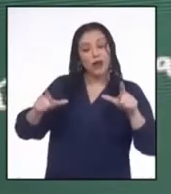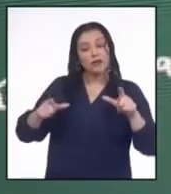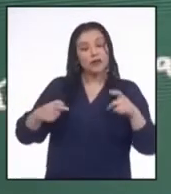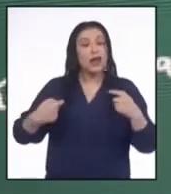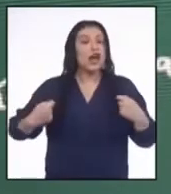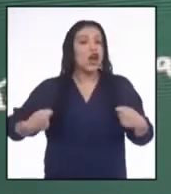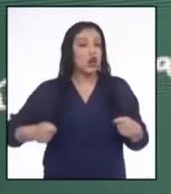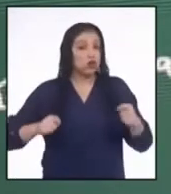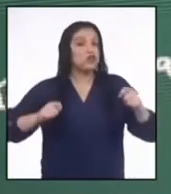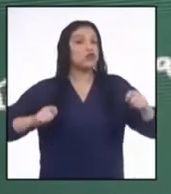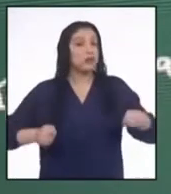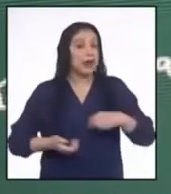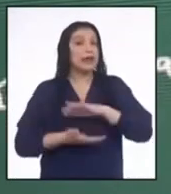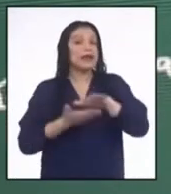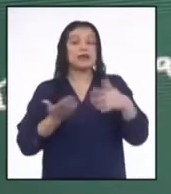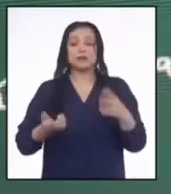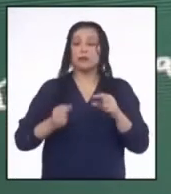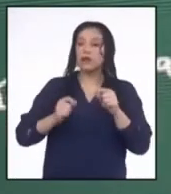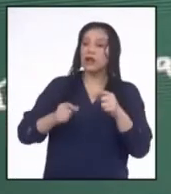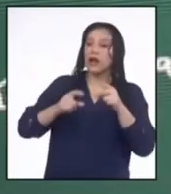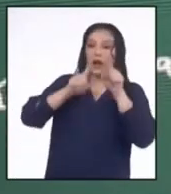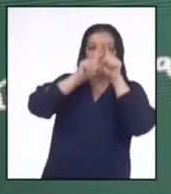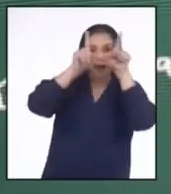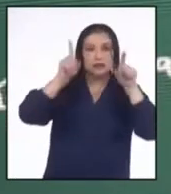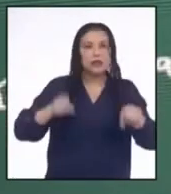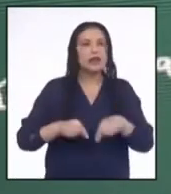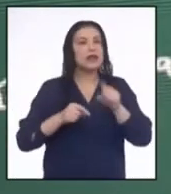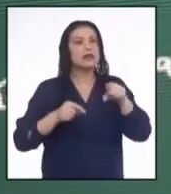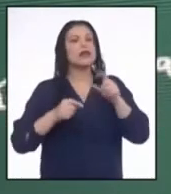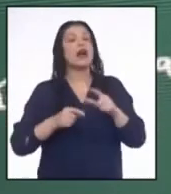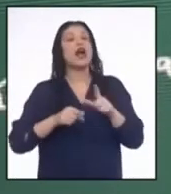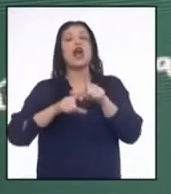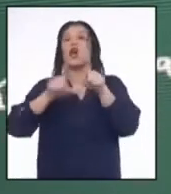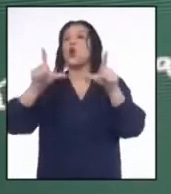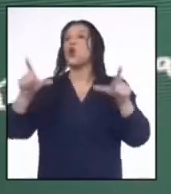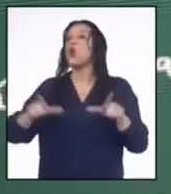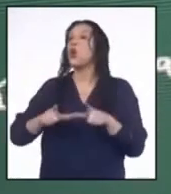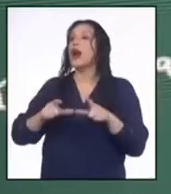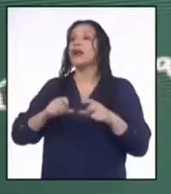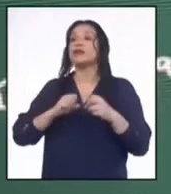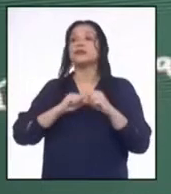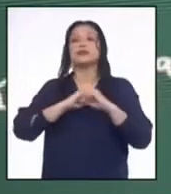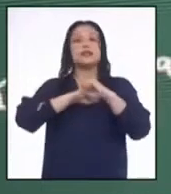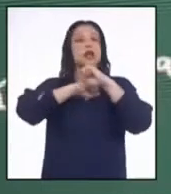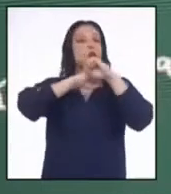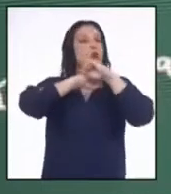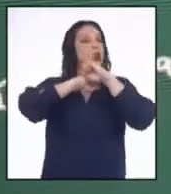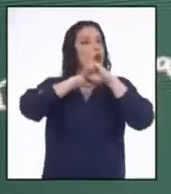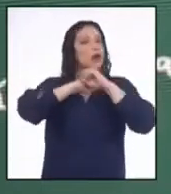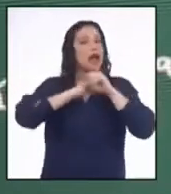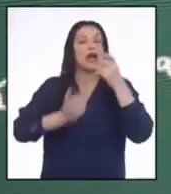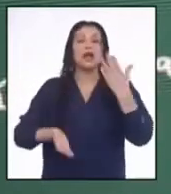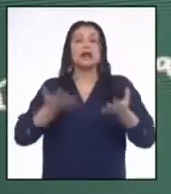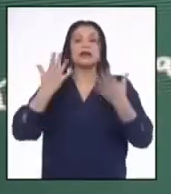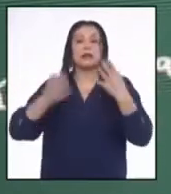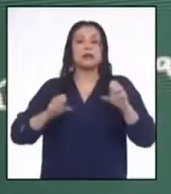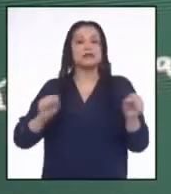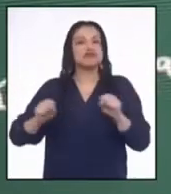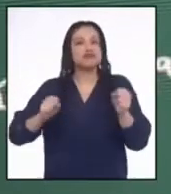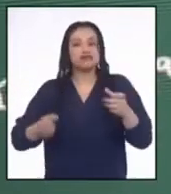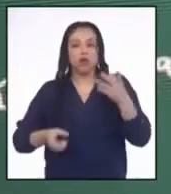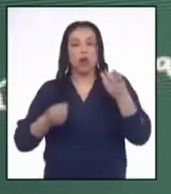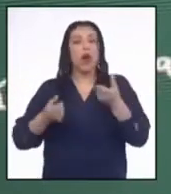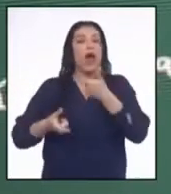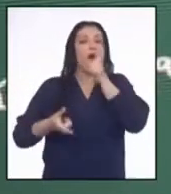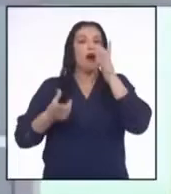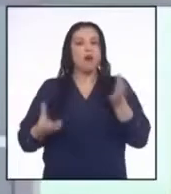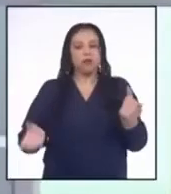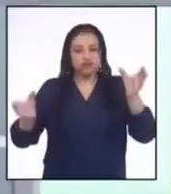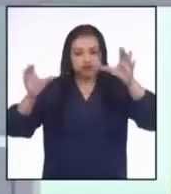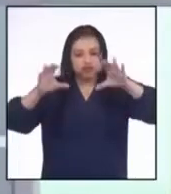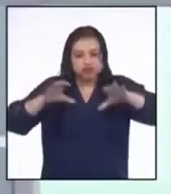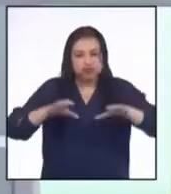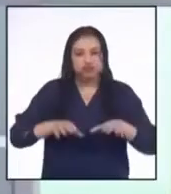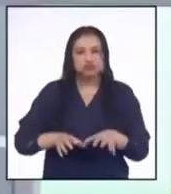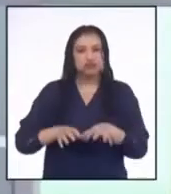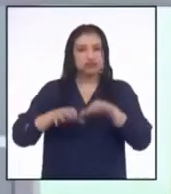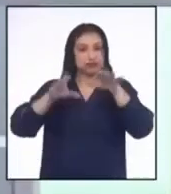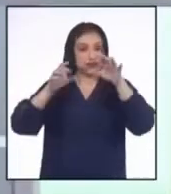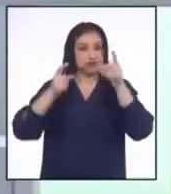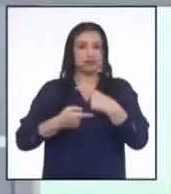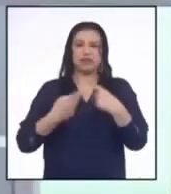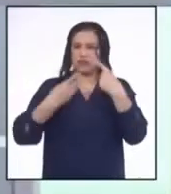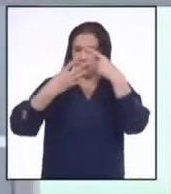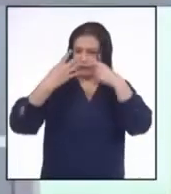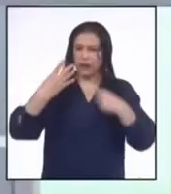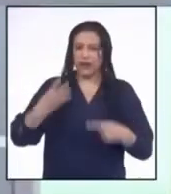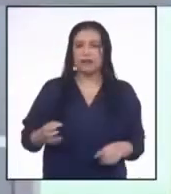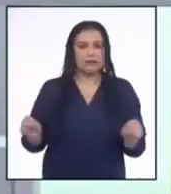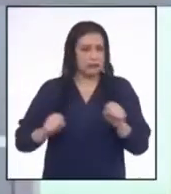preventivos anunciando zonas seguras y puntos de reunión en caso de fenómenos naturales como huaicos, inundaciones y sismos.